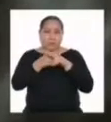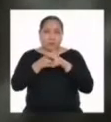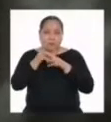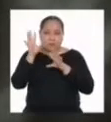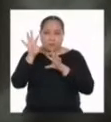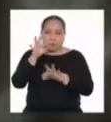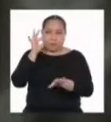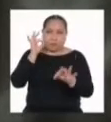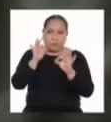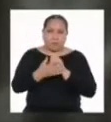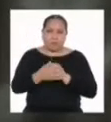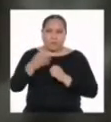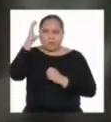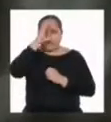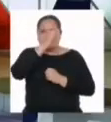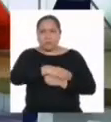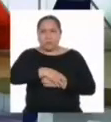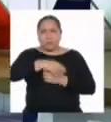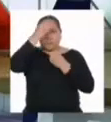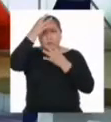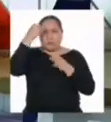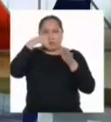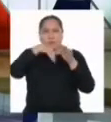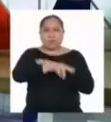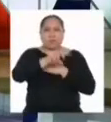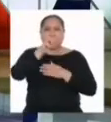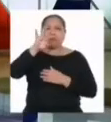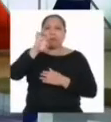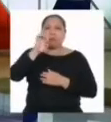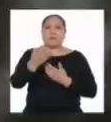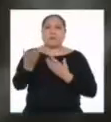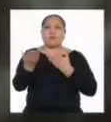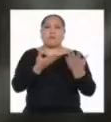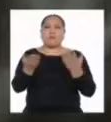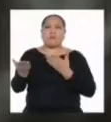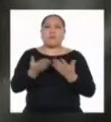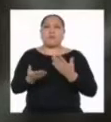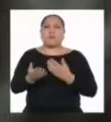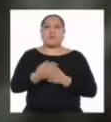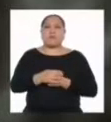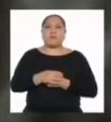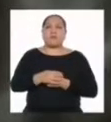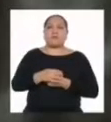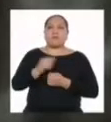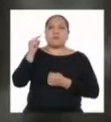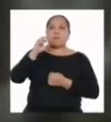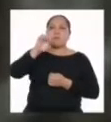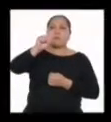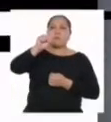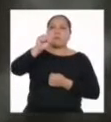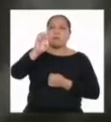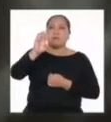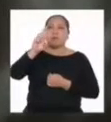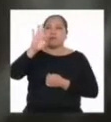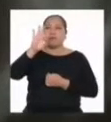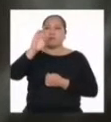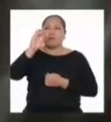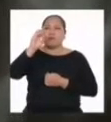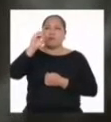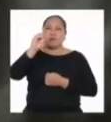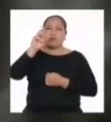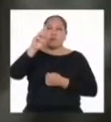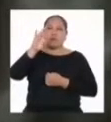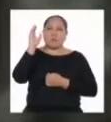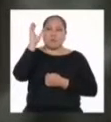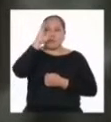no nos descubran. Buscan información entrando a la página web del Servicio Nacional Forestal y de Fauna Silvestre, CERFOR.